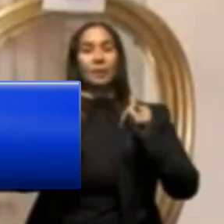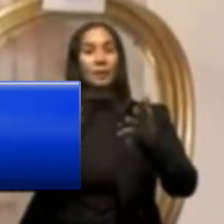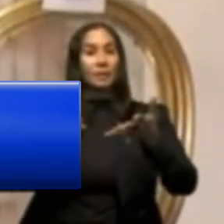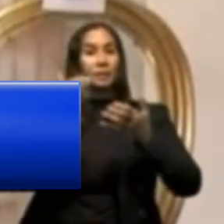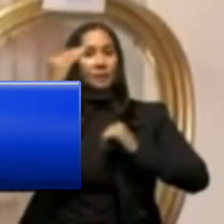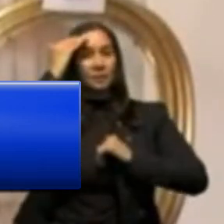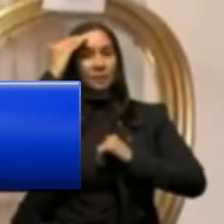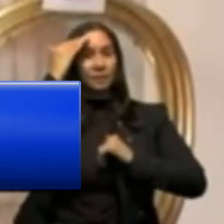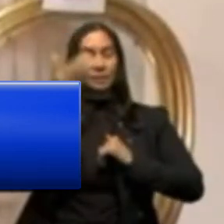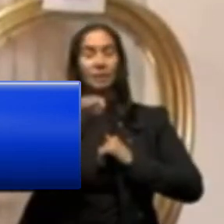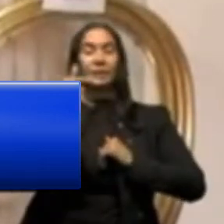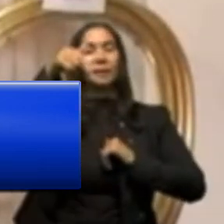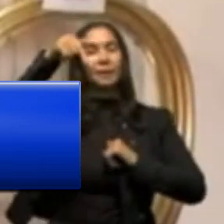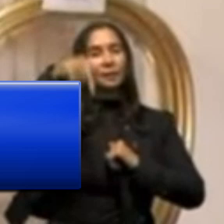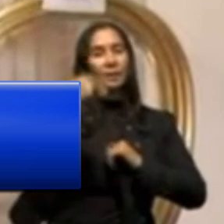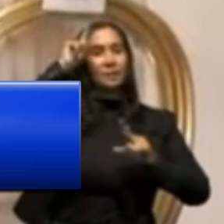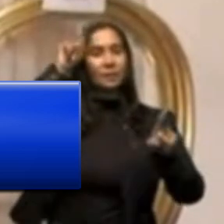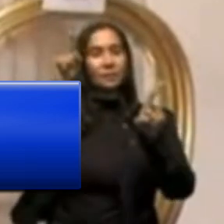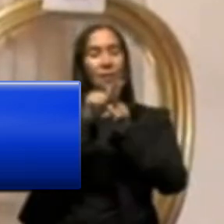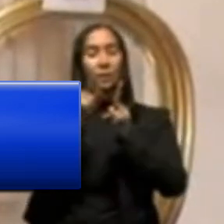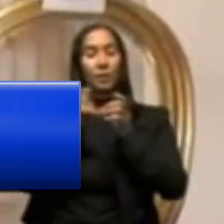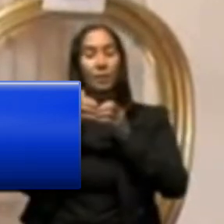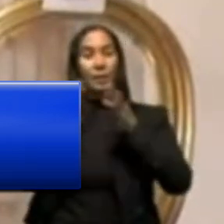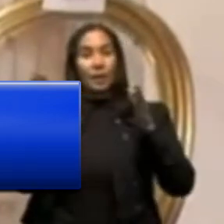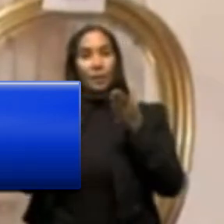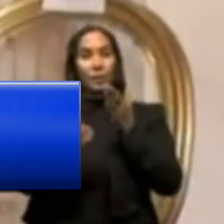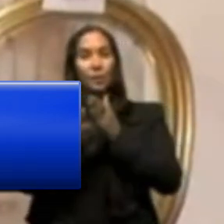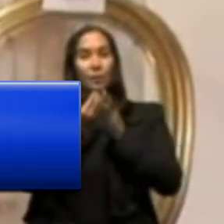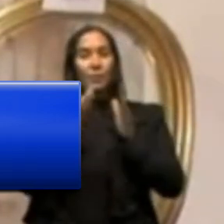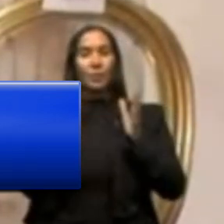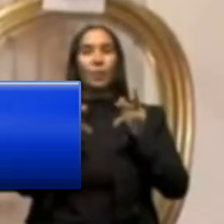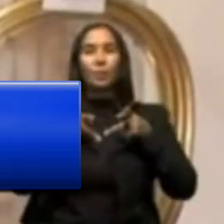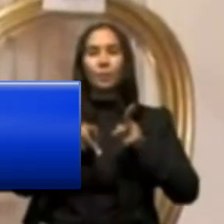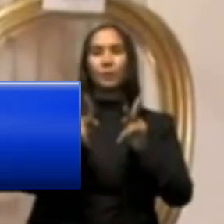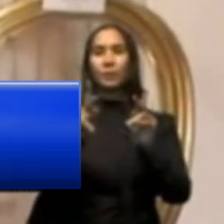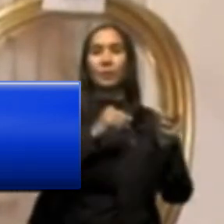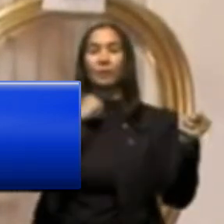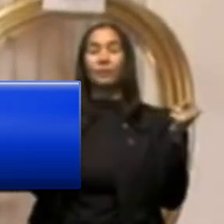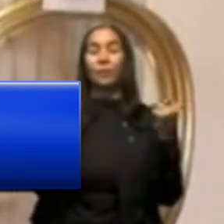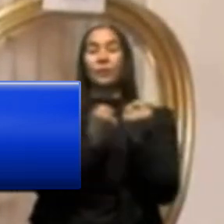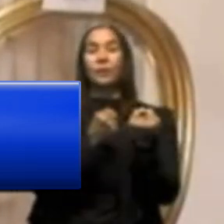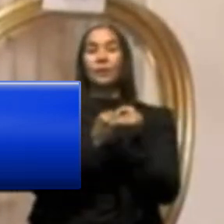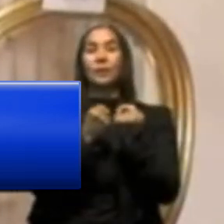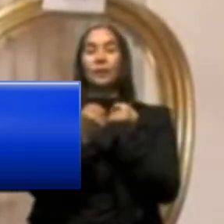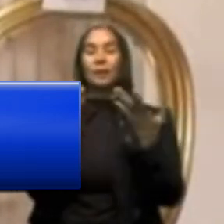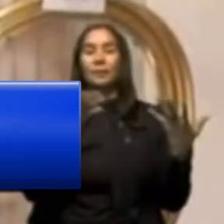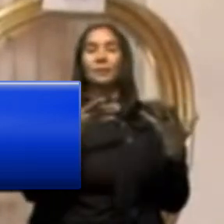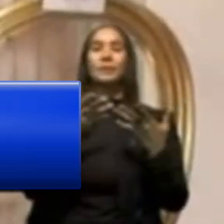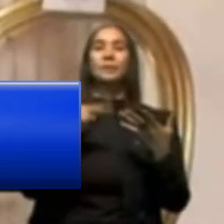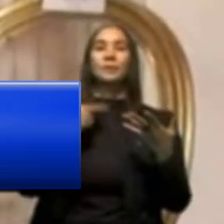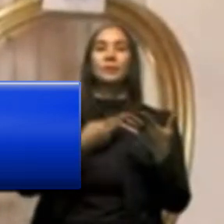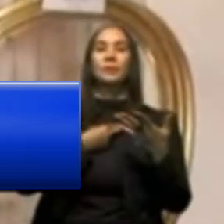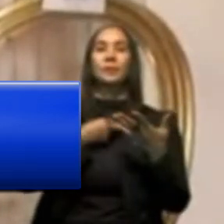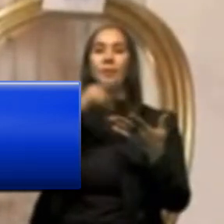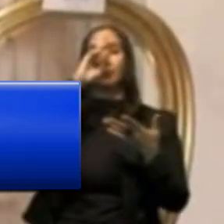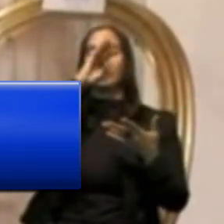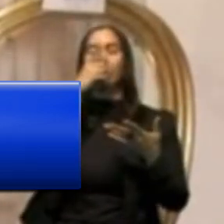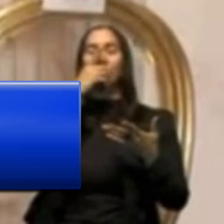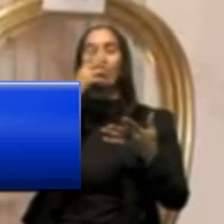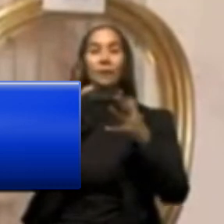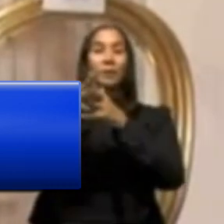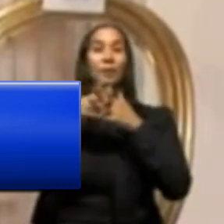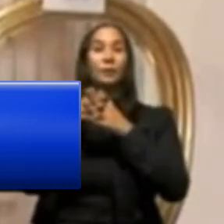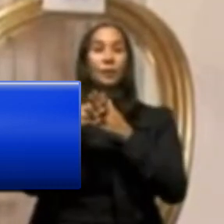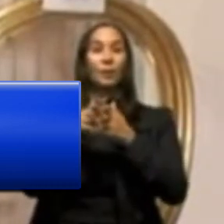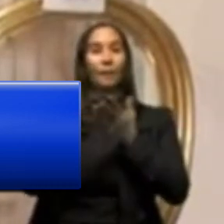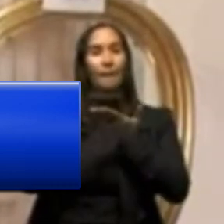convencido de que este acuerdo abrirá nuevas puertas y fortalecerá los lazos entre nuestra nación y los Estados Unidos